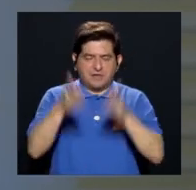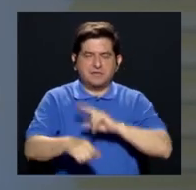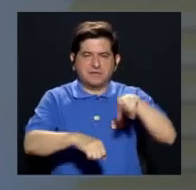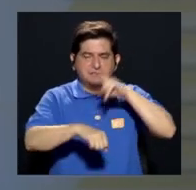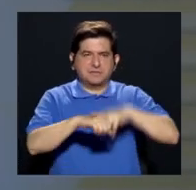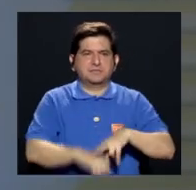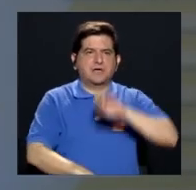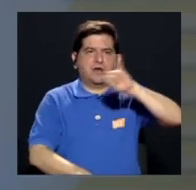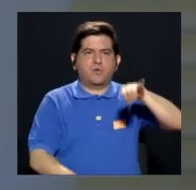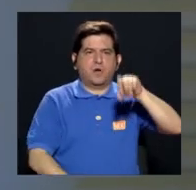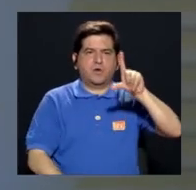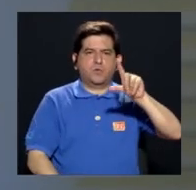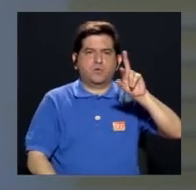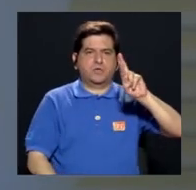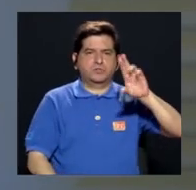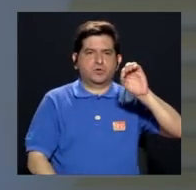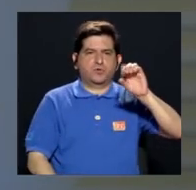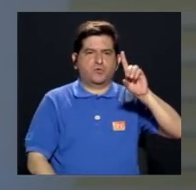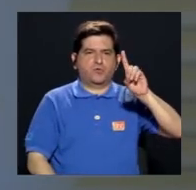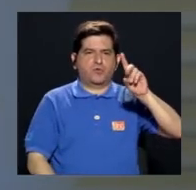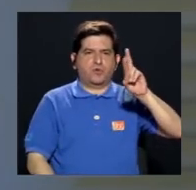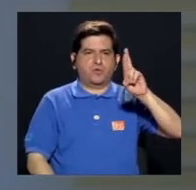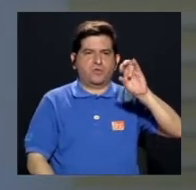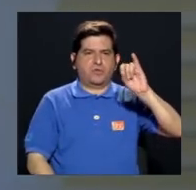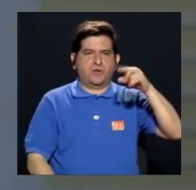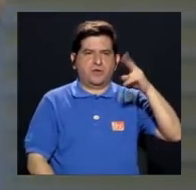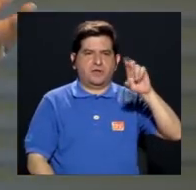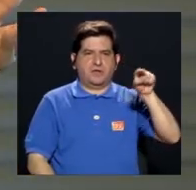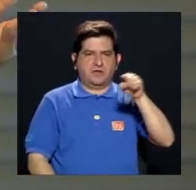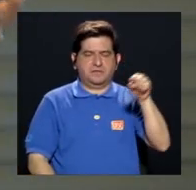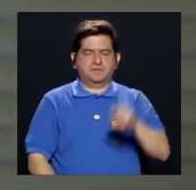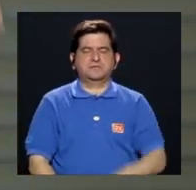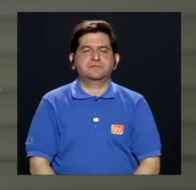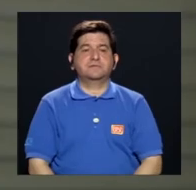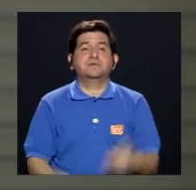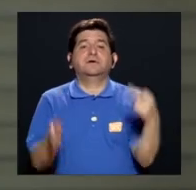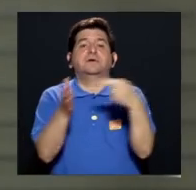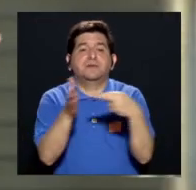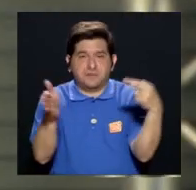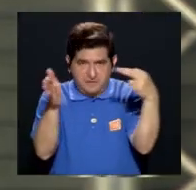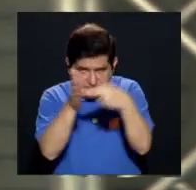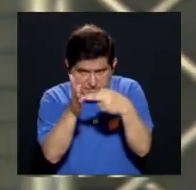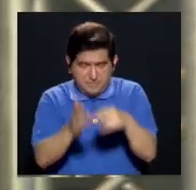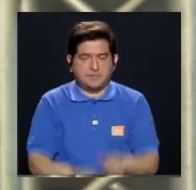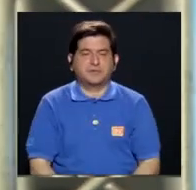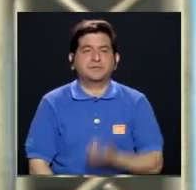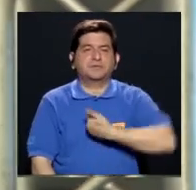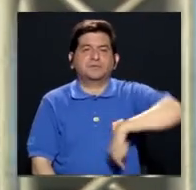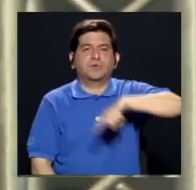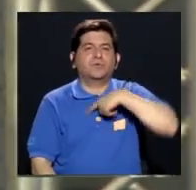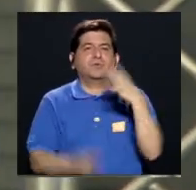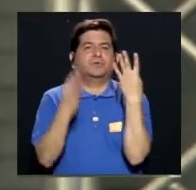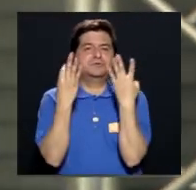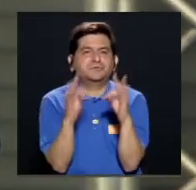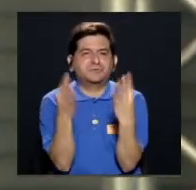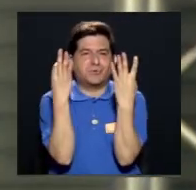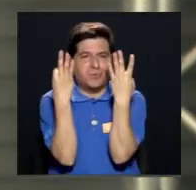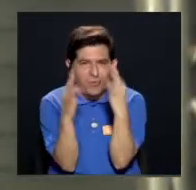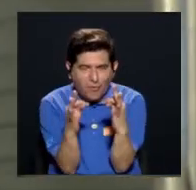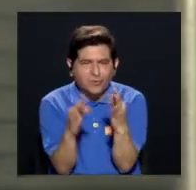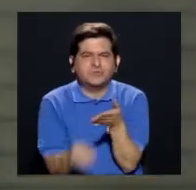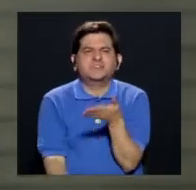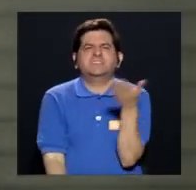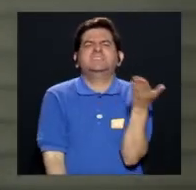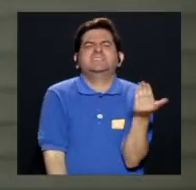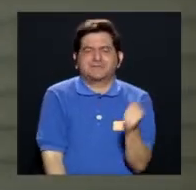Juan Luis Rodríguez. Con esto, repito, lo que nosotros pretendemos